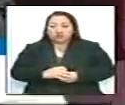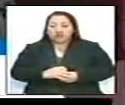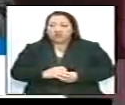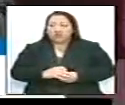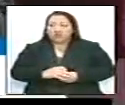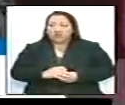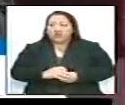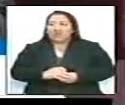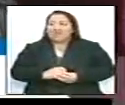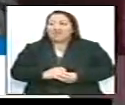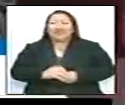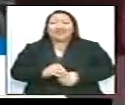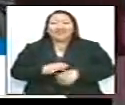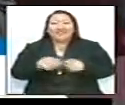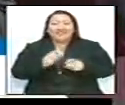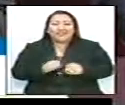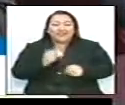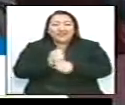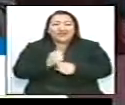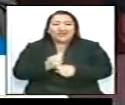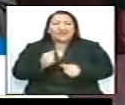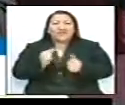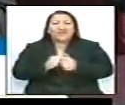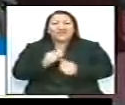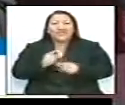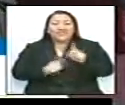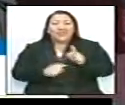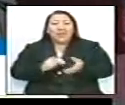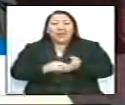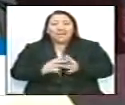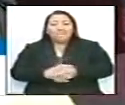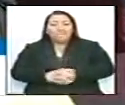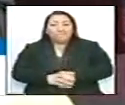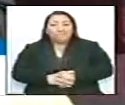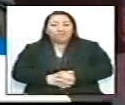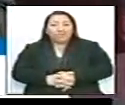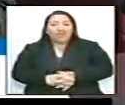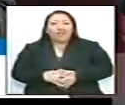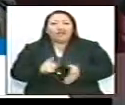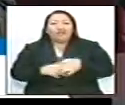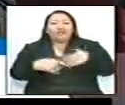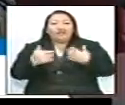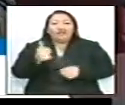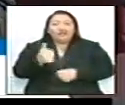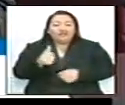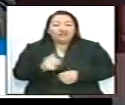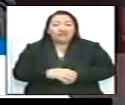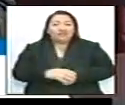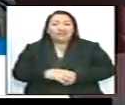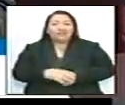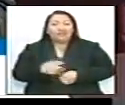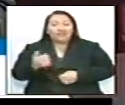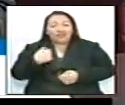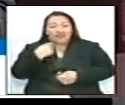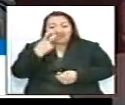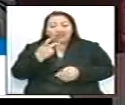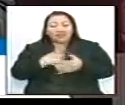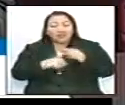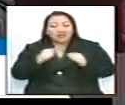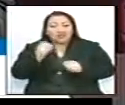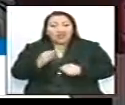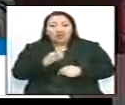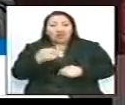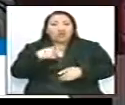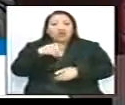que hay una incertidumbre sobre si las elecciones serán en abril, porque la incertidumbre tiene que ver con que si hay o